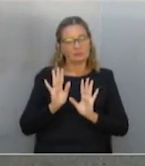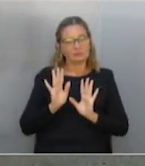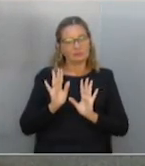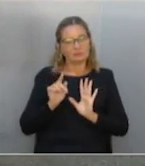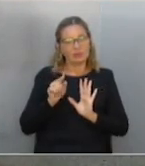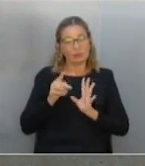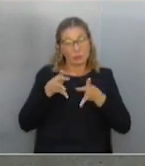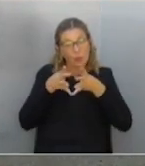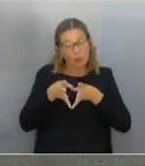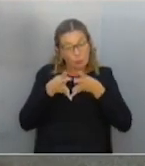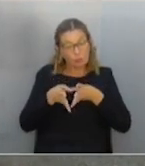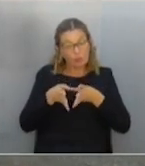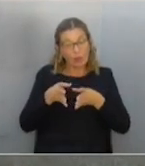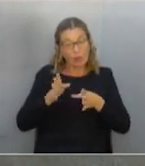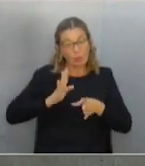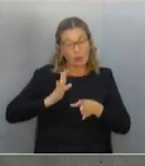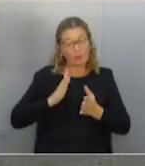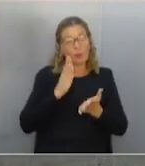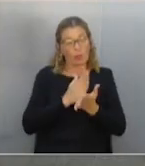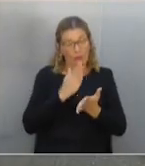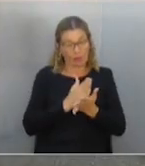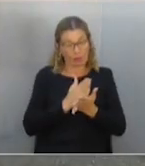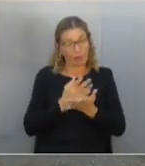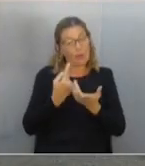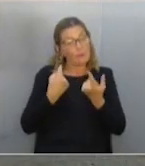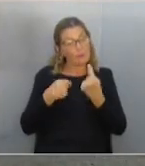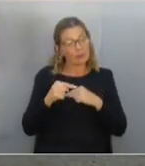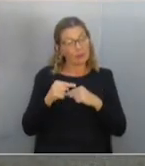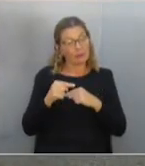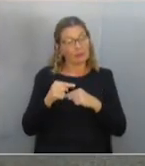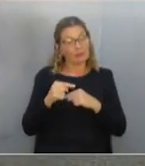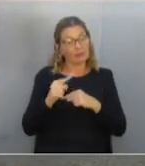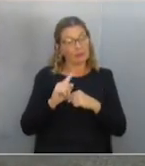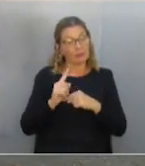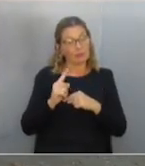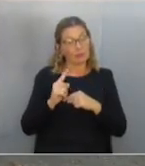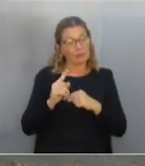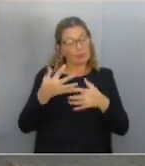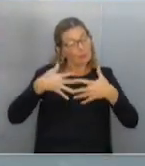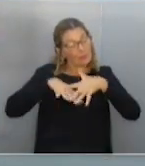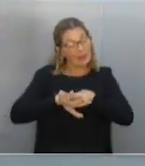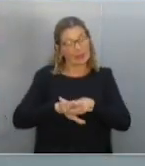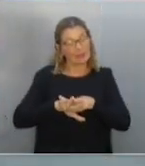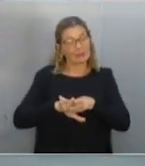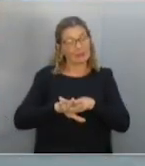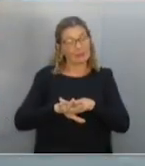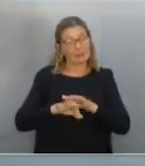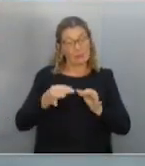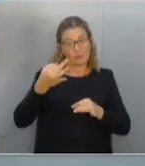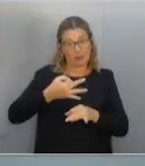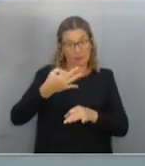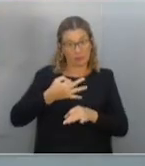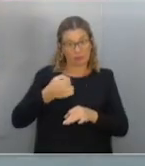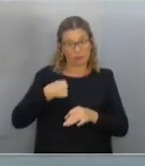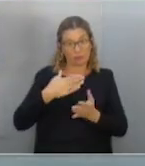Es una lucha de las mujeres por nuestros derechos. Pero en sí no se debería mezclar. Perfecto, yo siempre